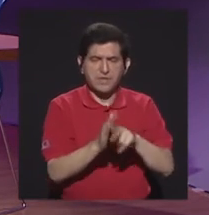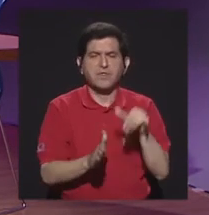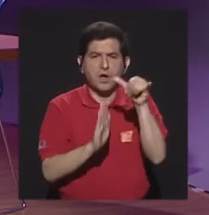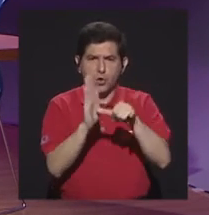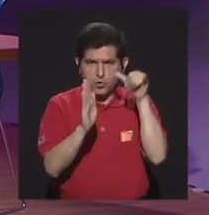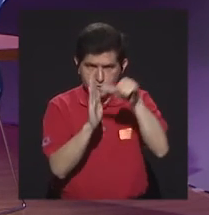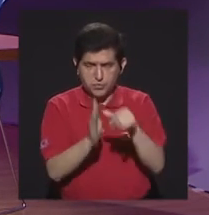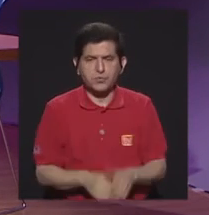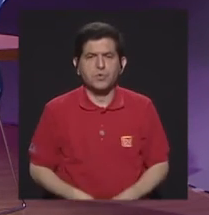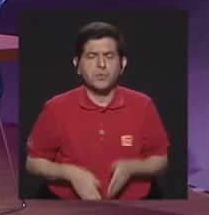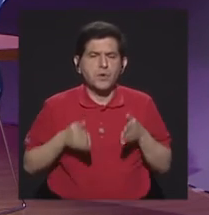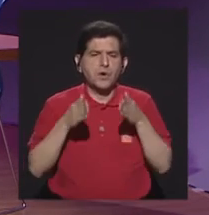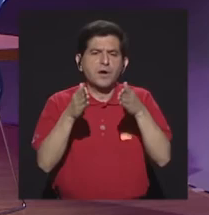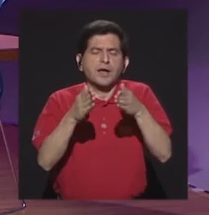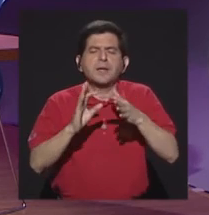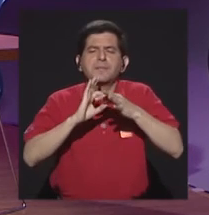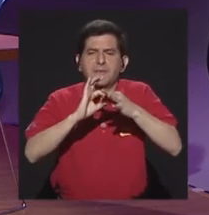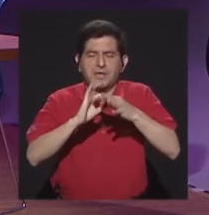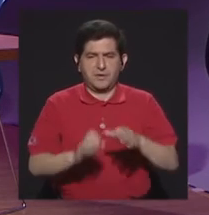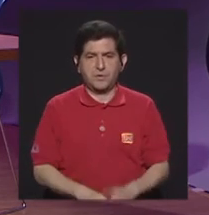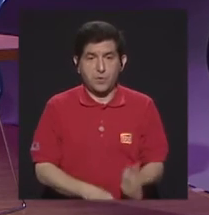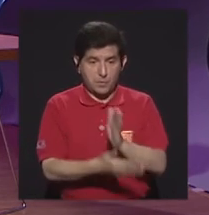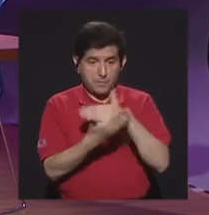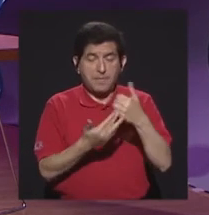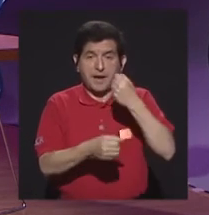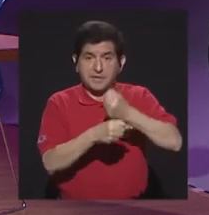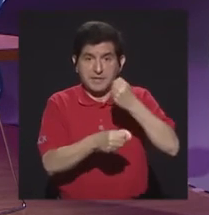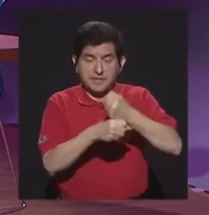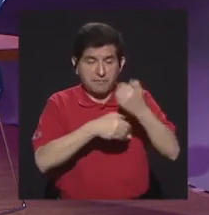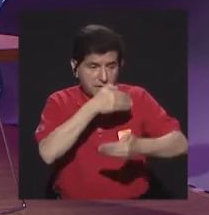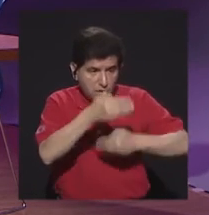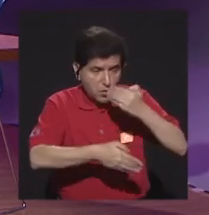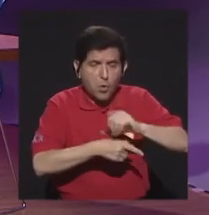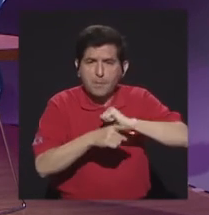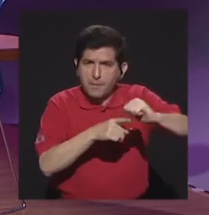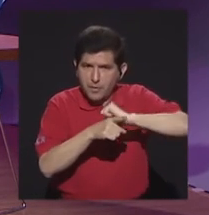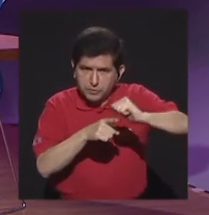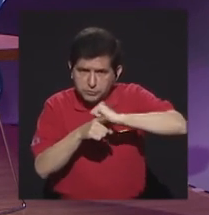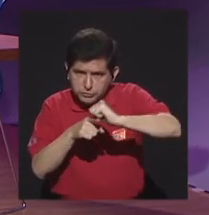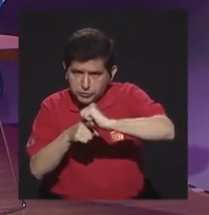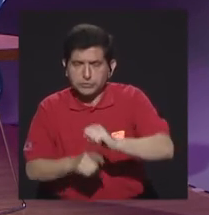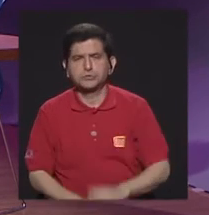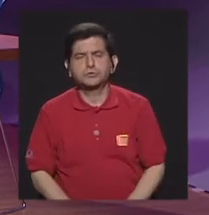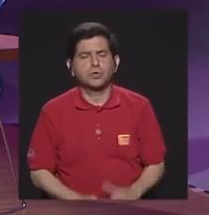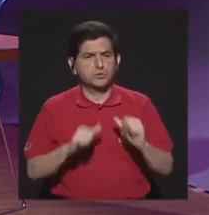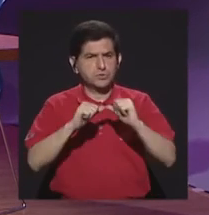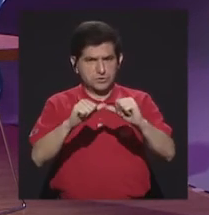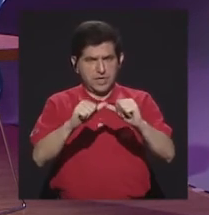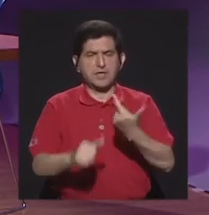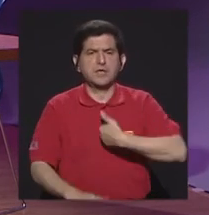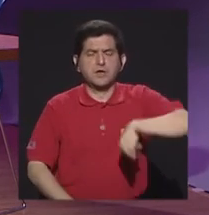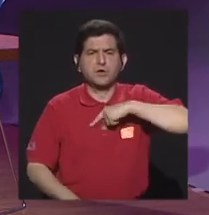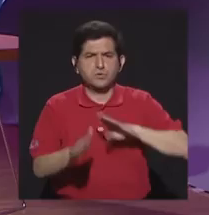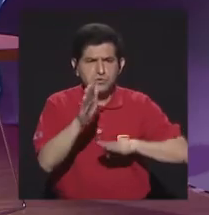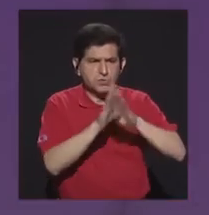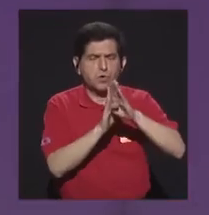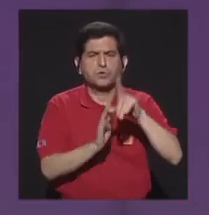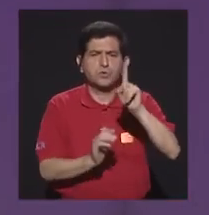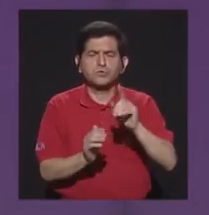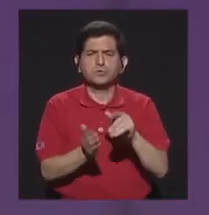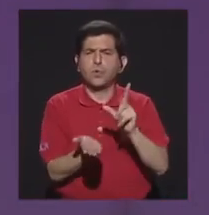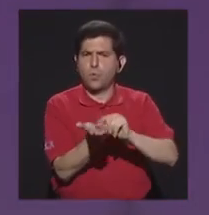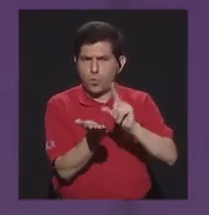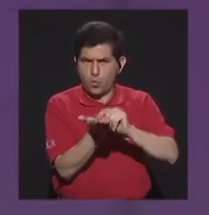que se llama El Camino de la Sexualidad, es parte de un esfuerzo en los procesos de capacitación. Seguimos creando, estamos desarrollando una